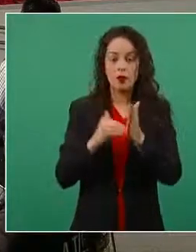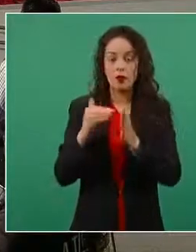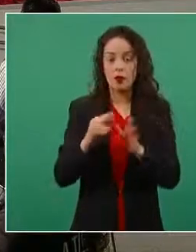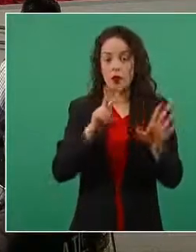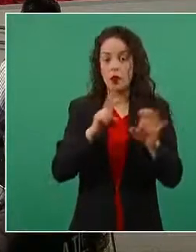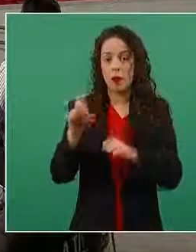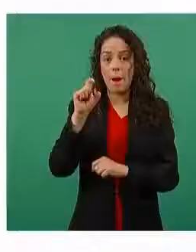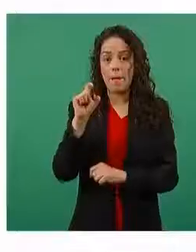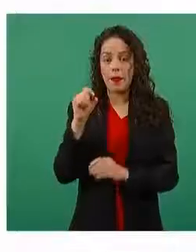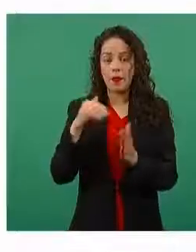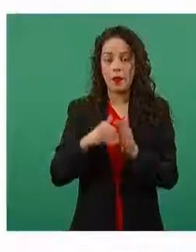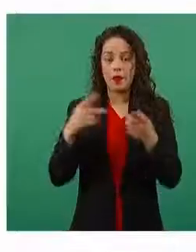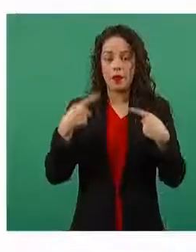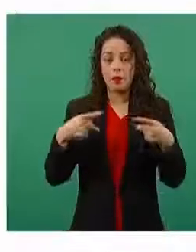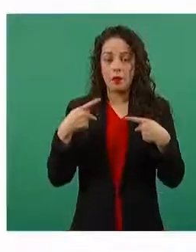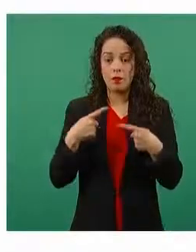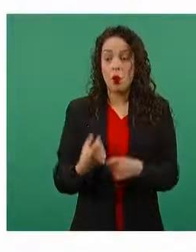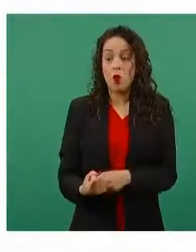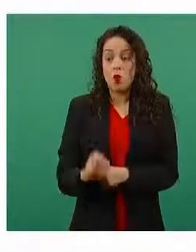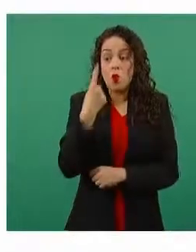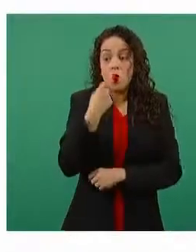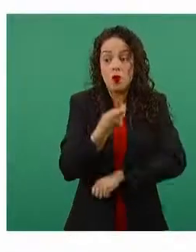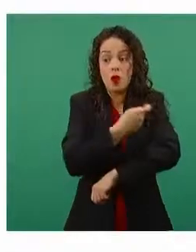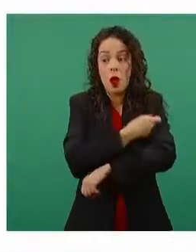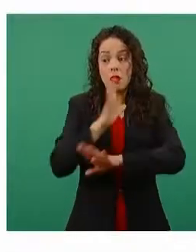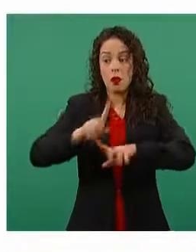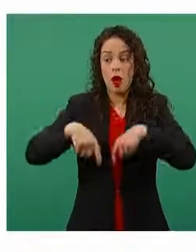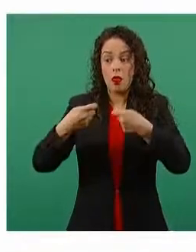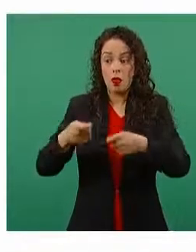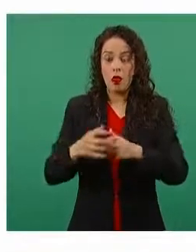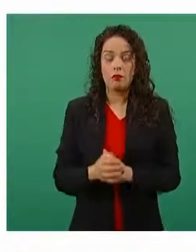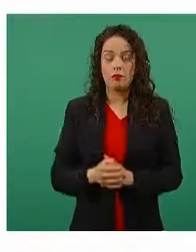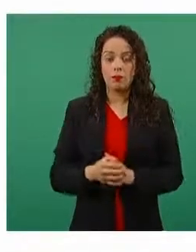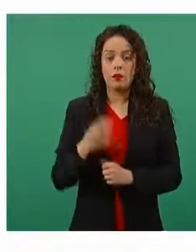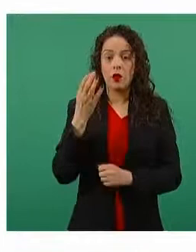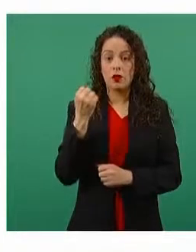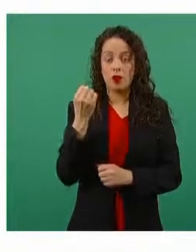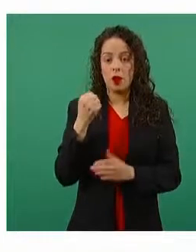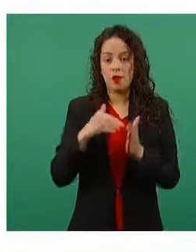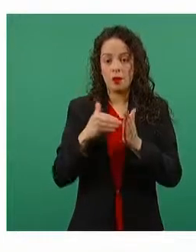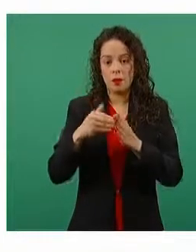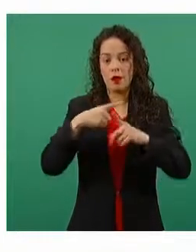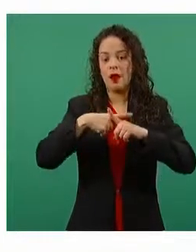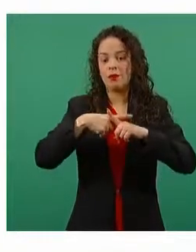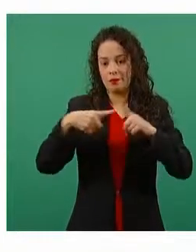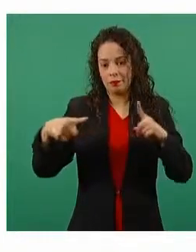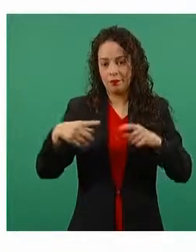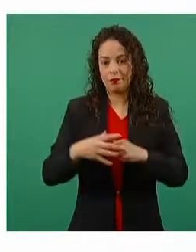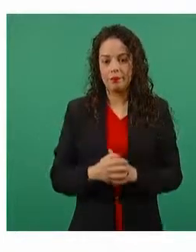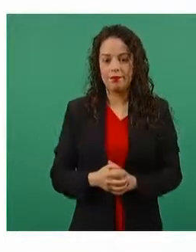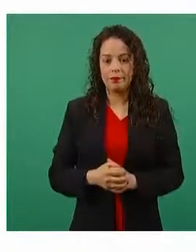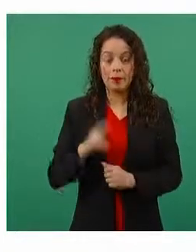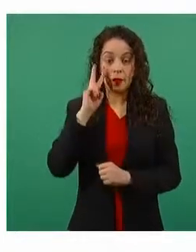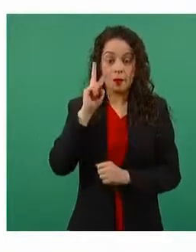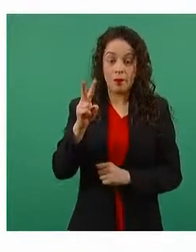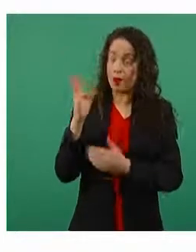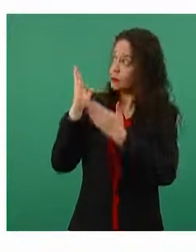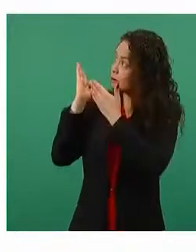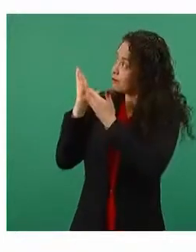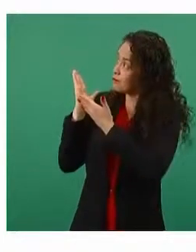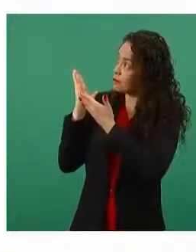personas han recibido al menos una dosis, 9,5 millones las 2 dosis completas. Se ve en la tabla